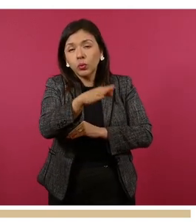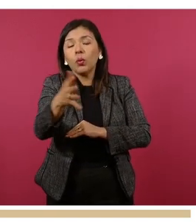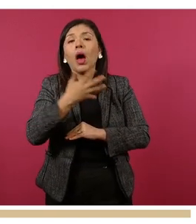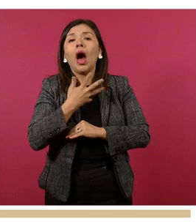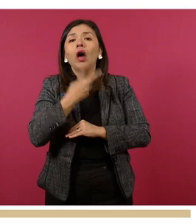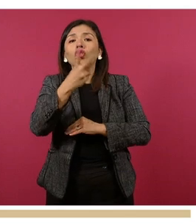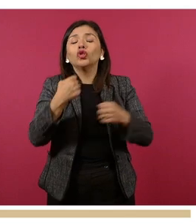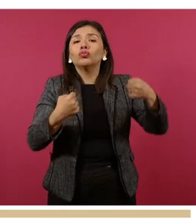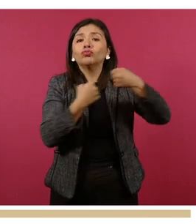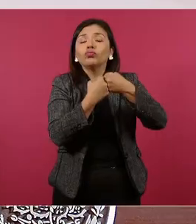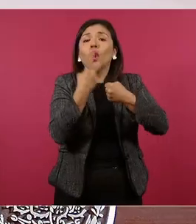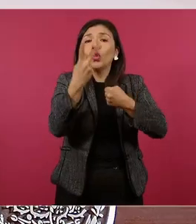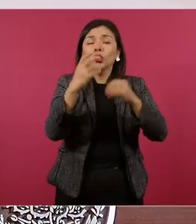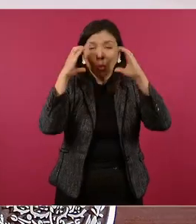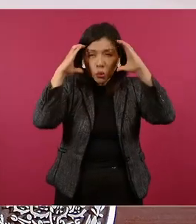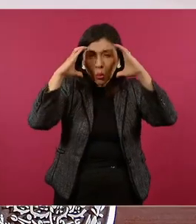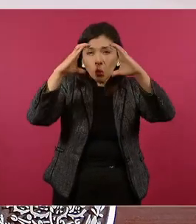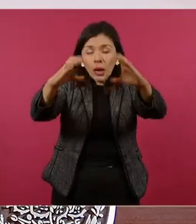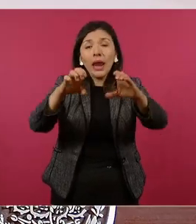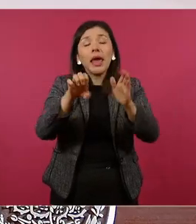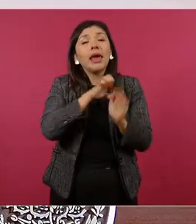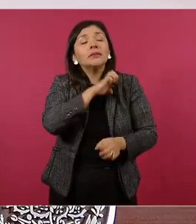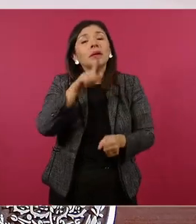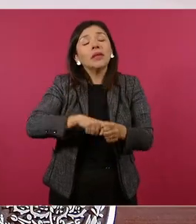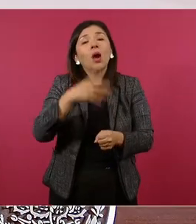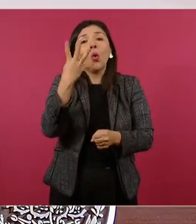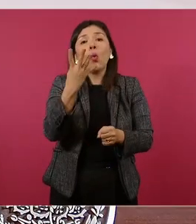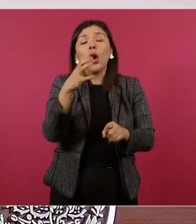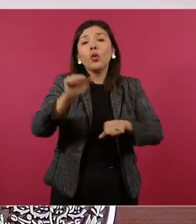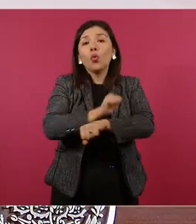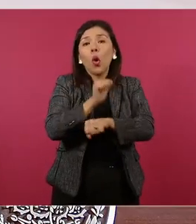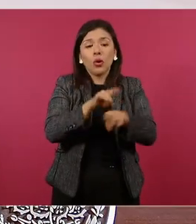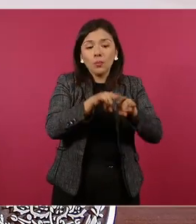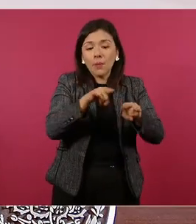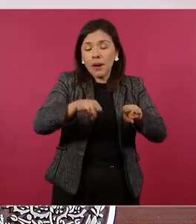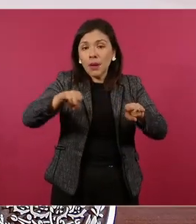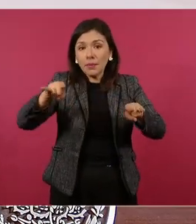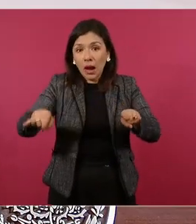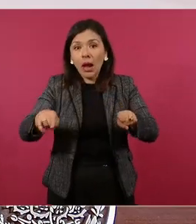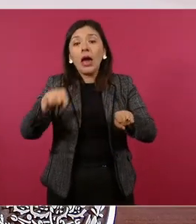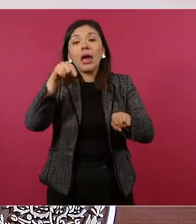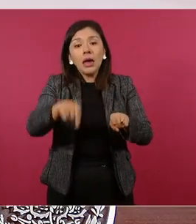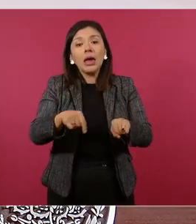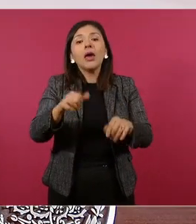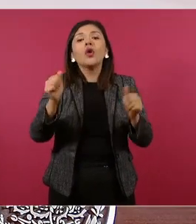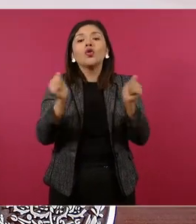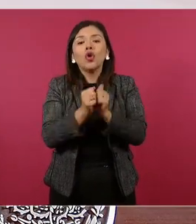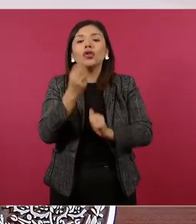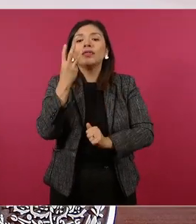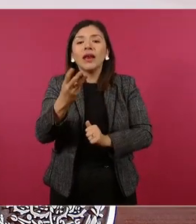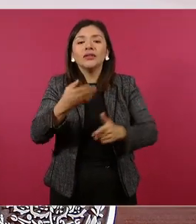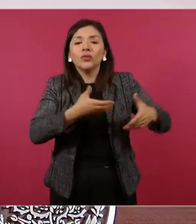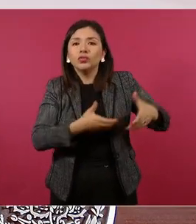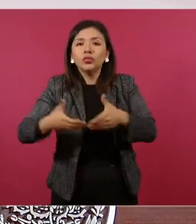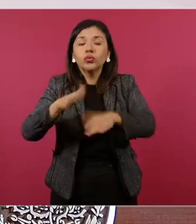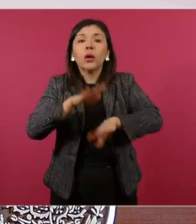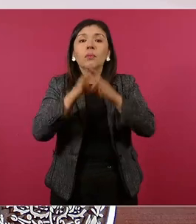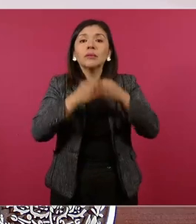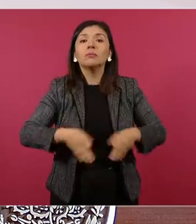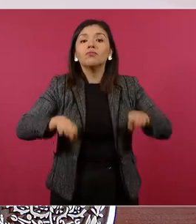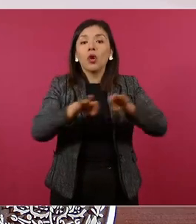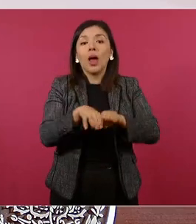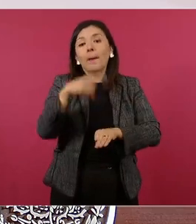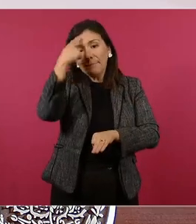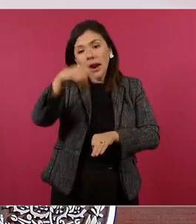viaductos y dos túneles especiales a cuatro carriles y eh tres eh tres viaductos importantes